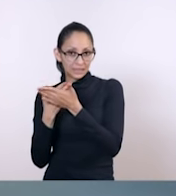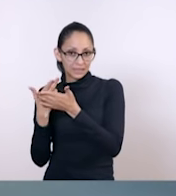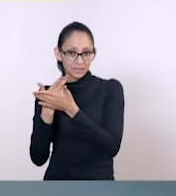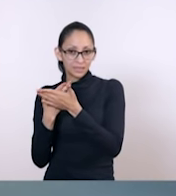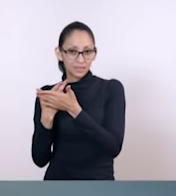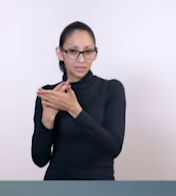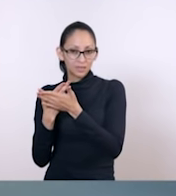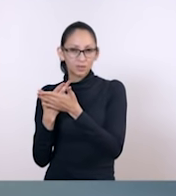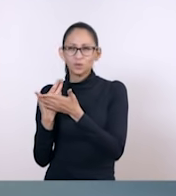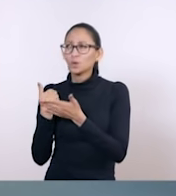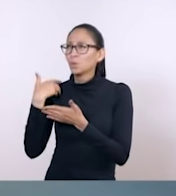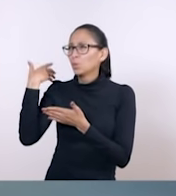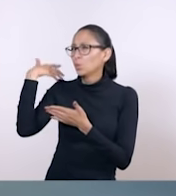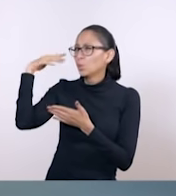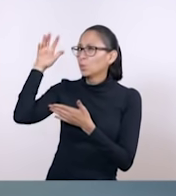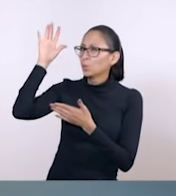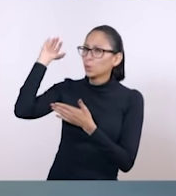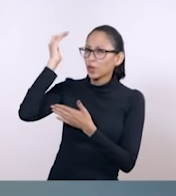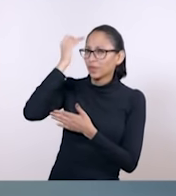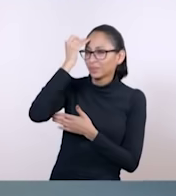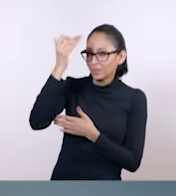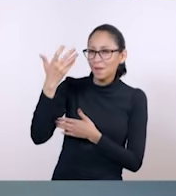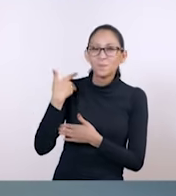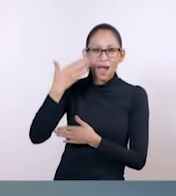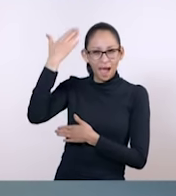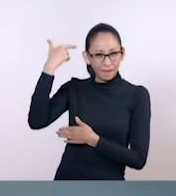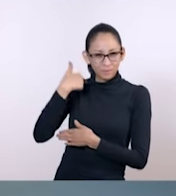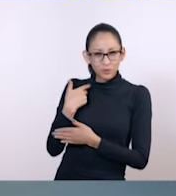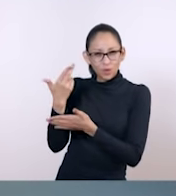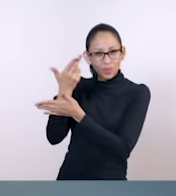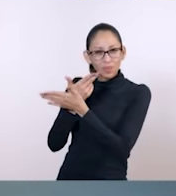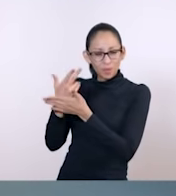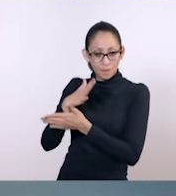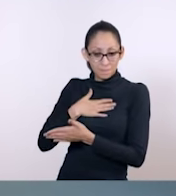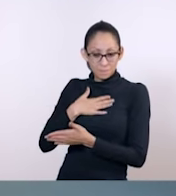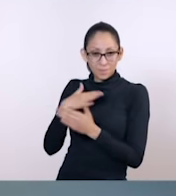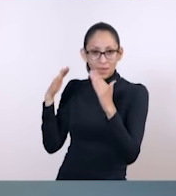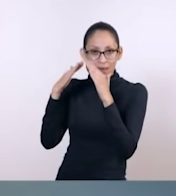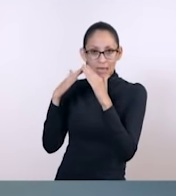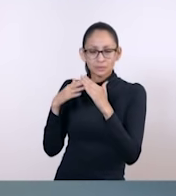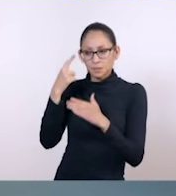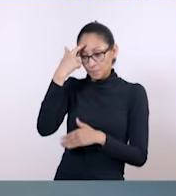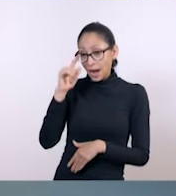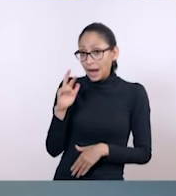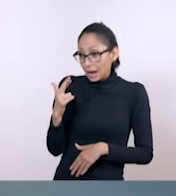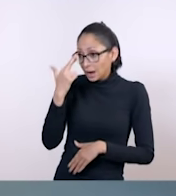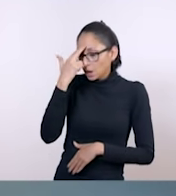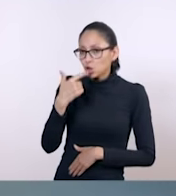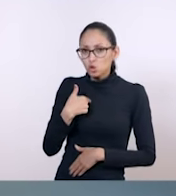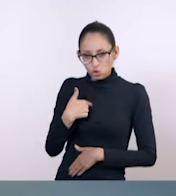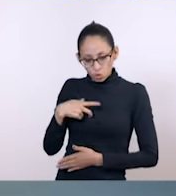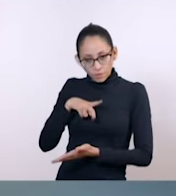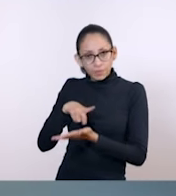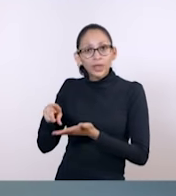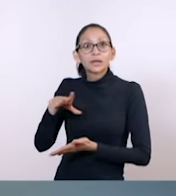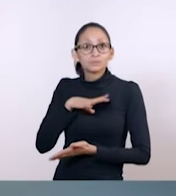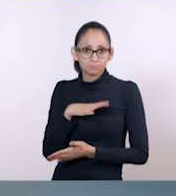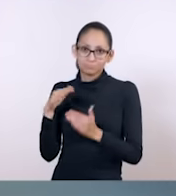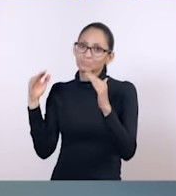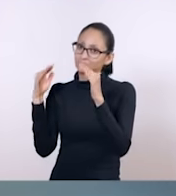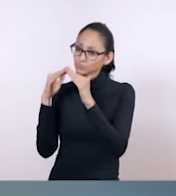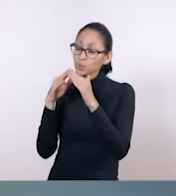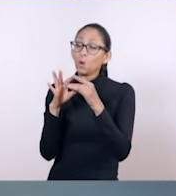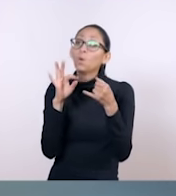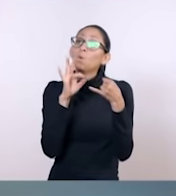que hice hace mucho tiempo de mi casa para recordar mi derecho a una vivienda. Y por último,